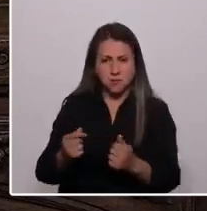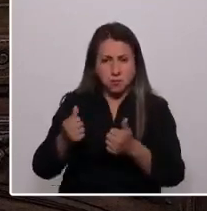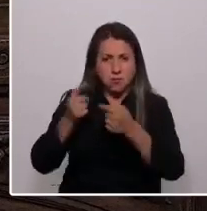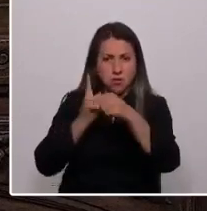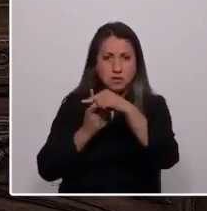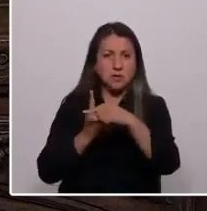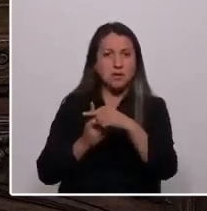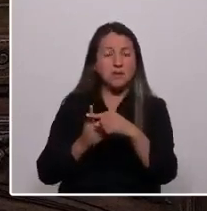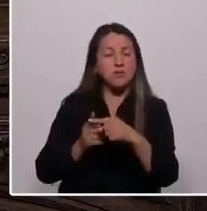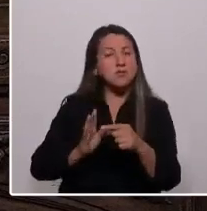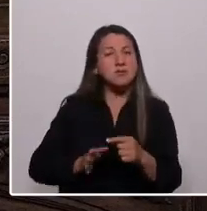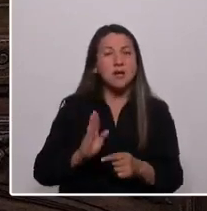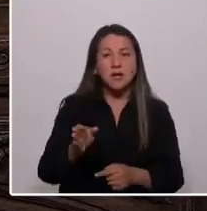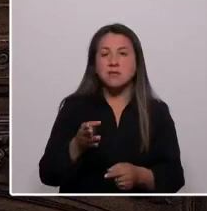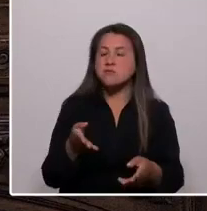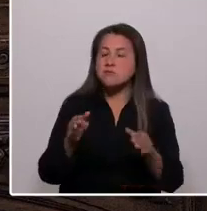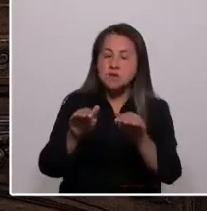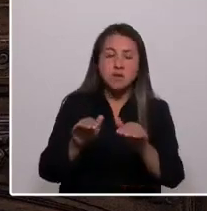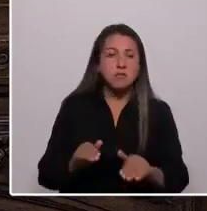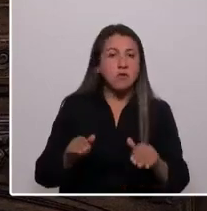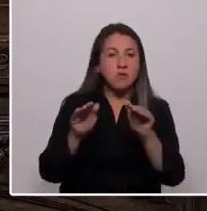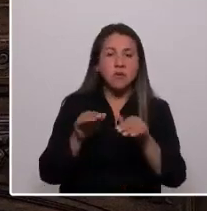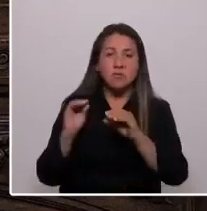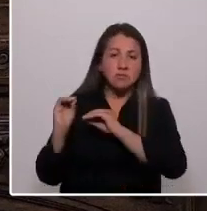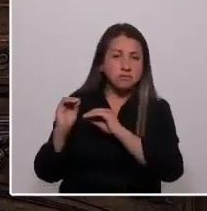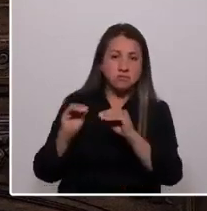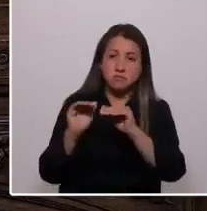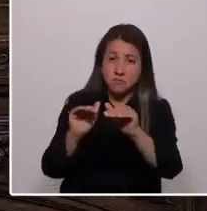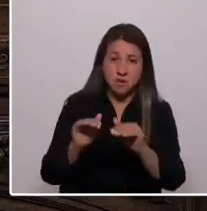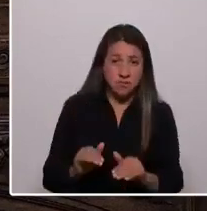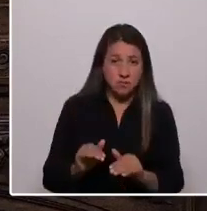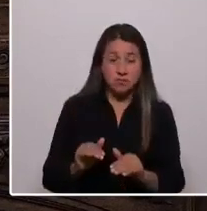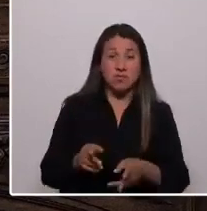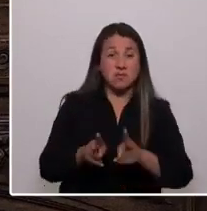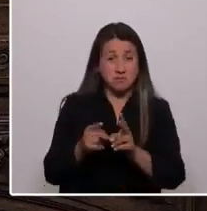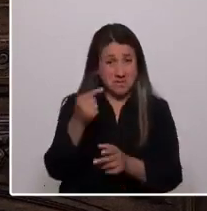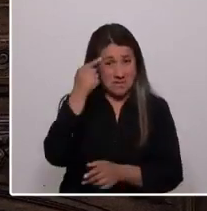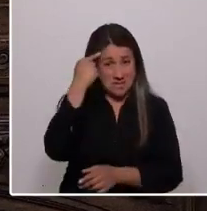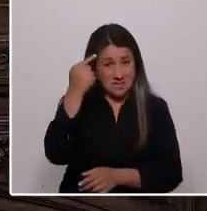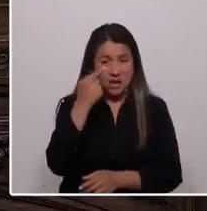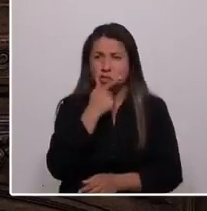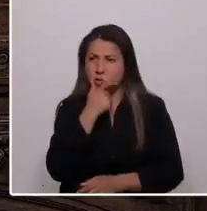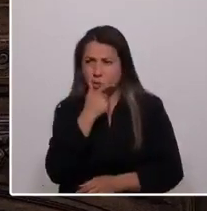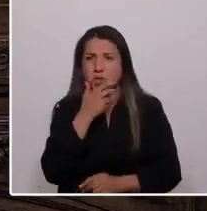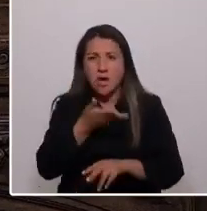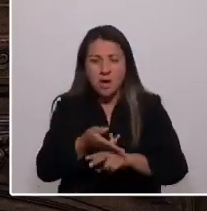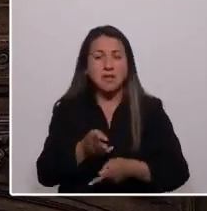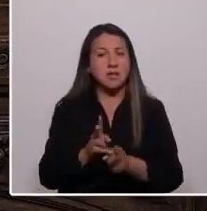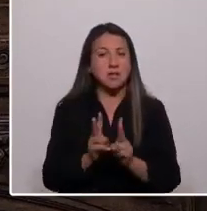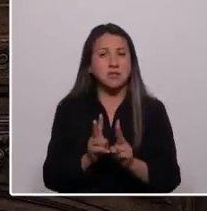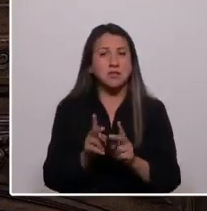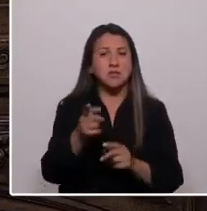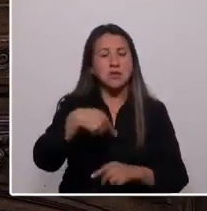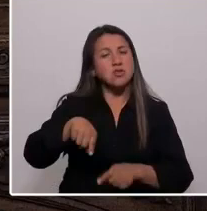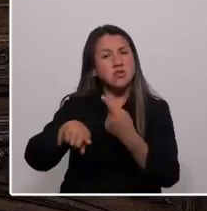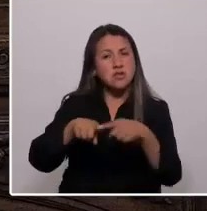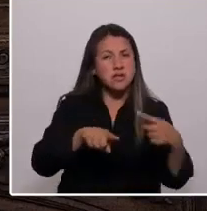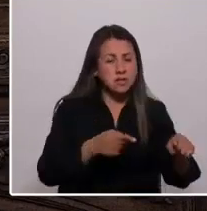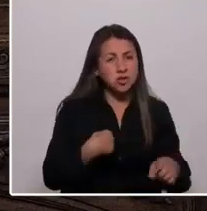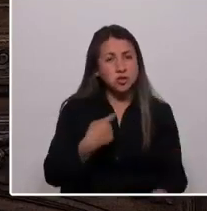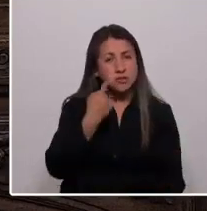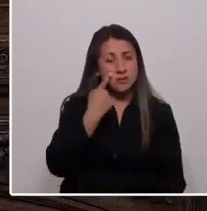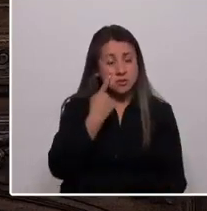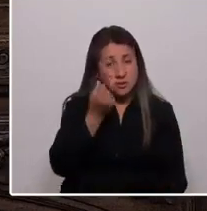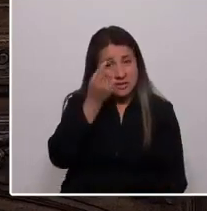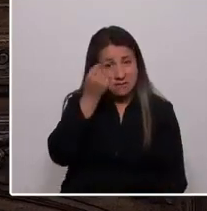haciendo las cosas de la misma forma tenemos el derecho a pensar y cuestionarlo todo para ello los múltiples conocimientos y saberes de los pueblos